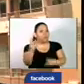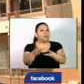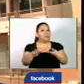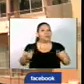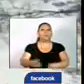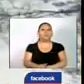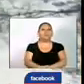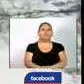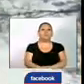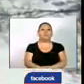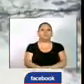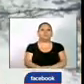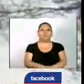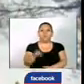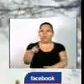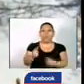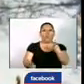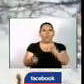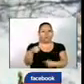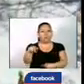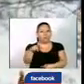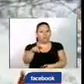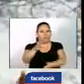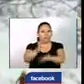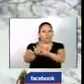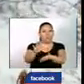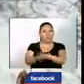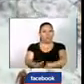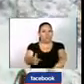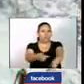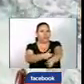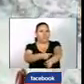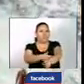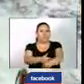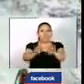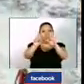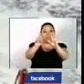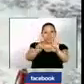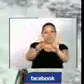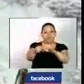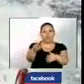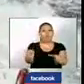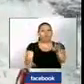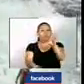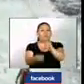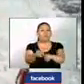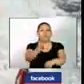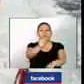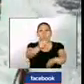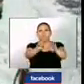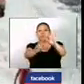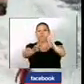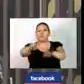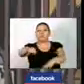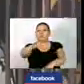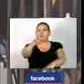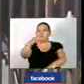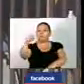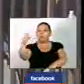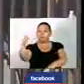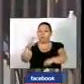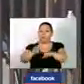Uno de los más recientes la compra de los siete hospitales móviles valorados en más de 47 millones de dólares de los cuales